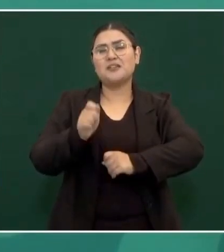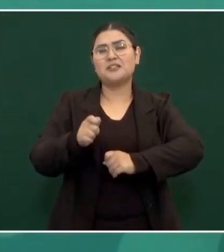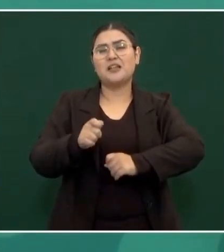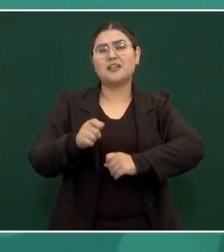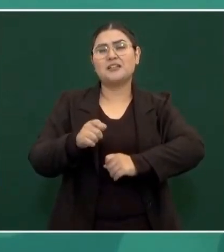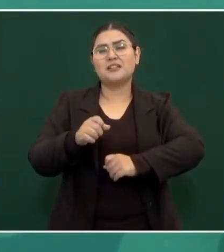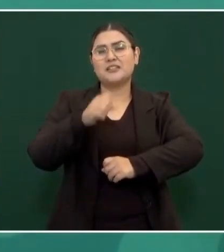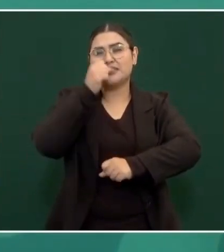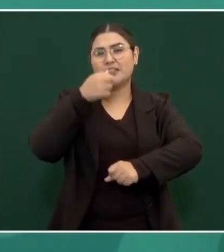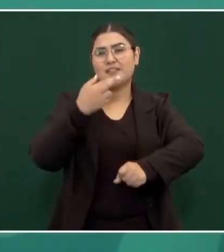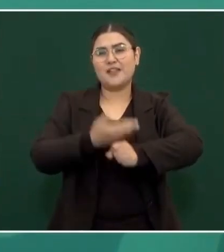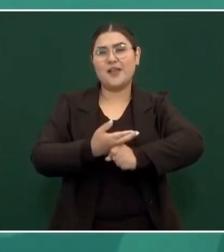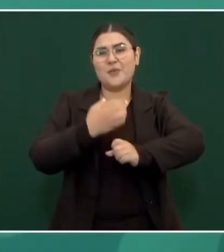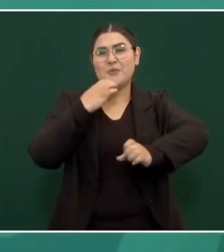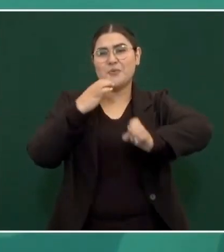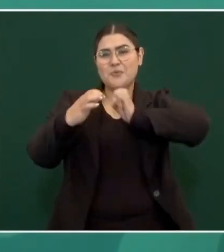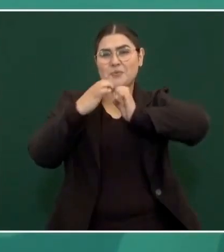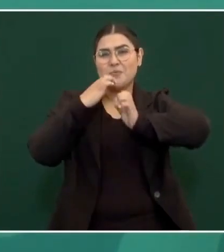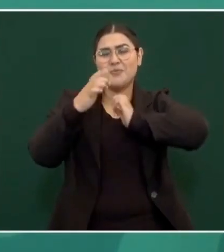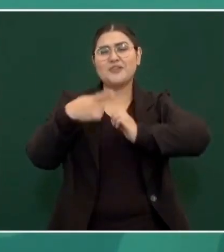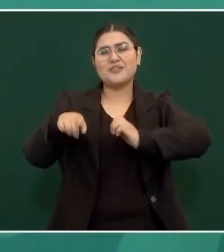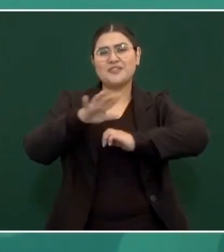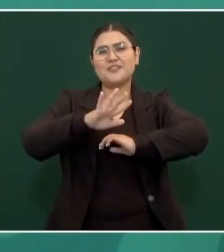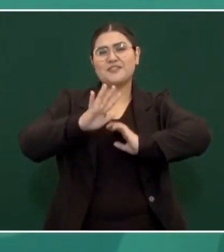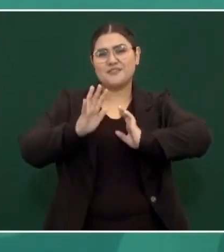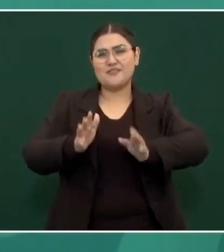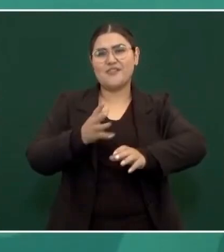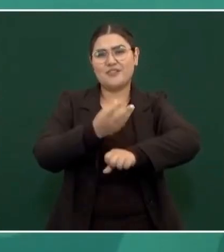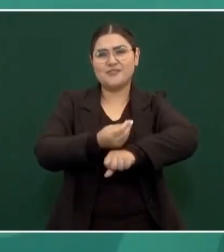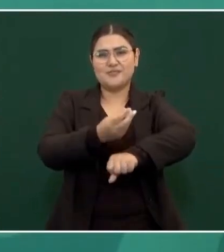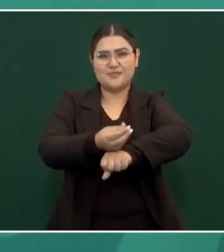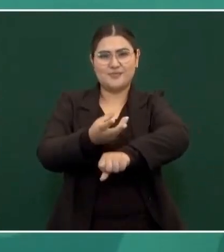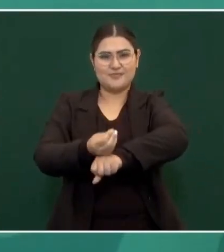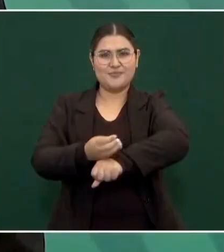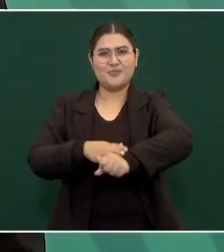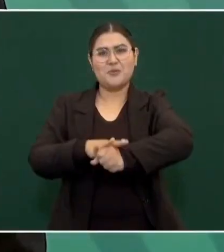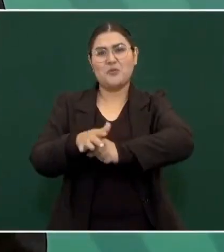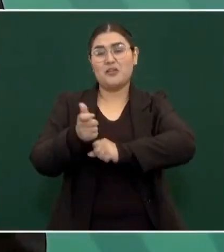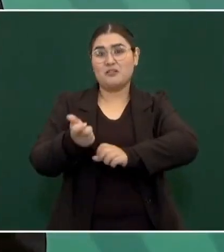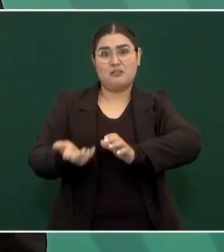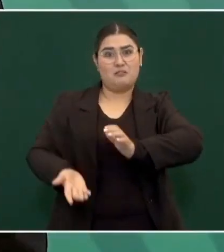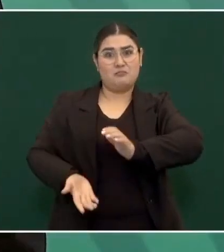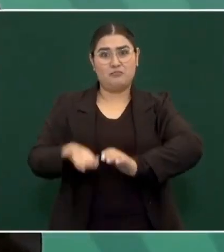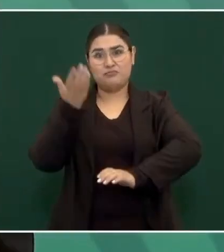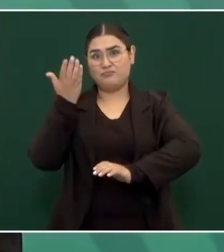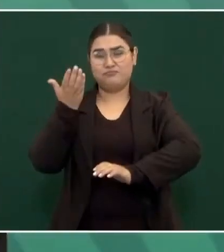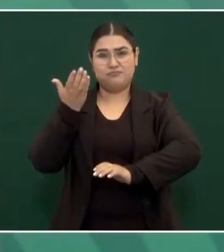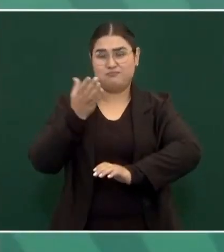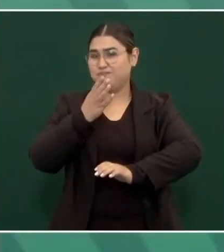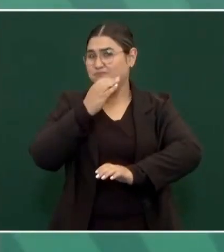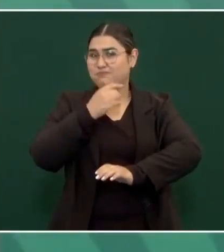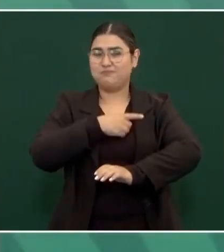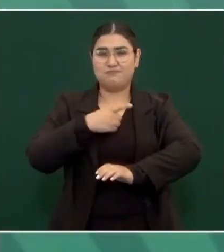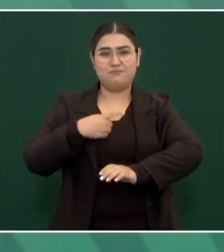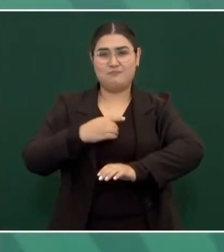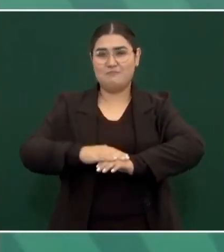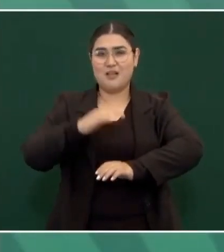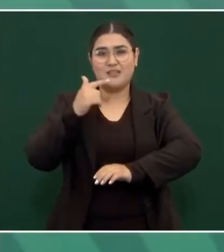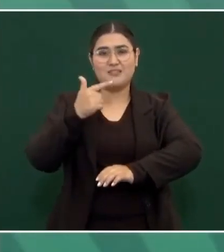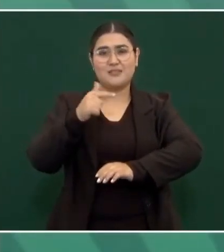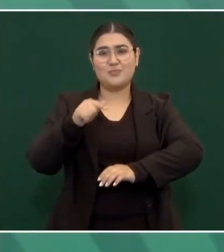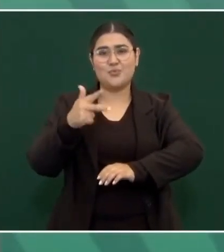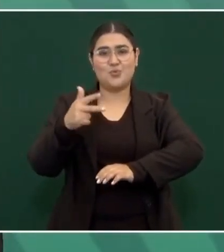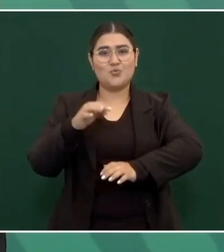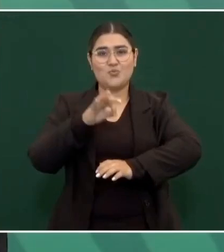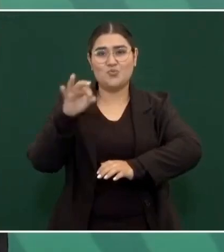de comunicaciones resolvió que el incremento no puede ser más del Siete